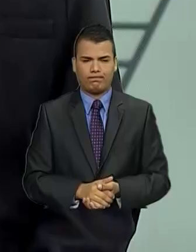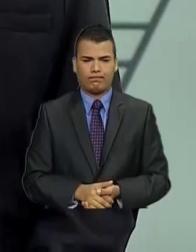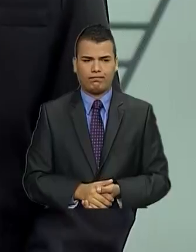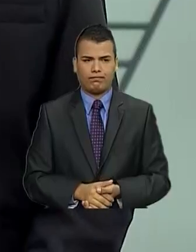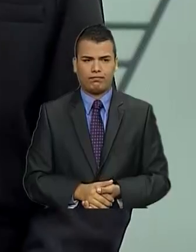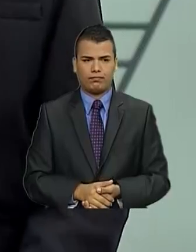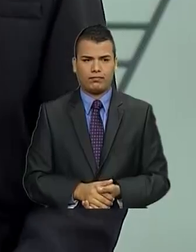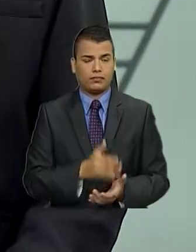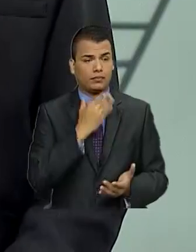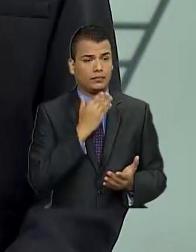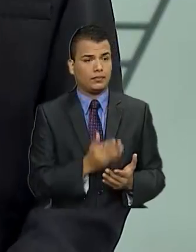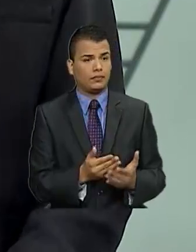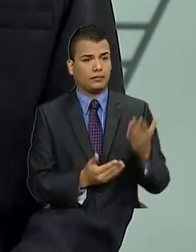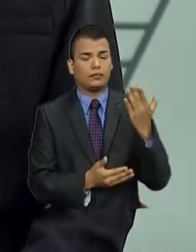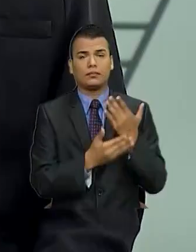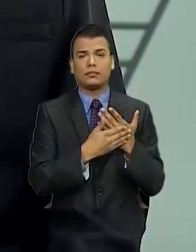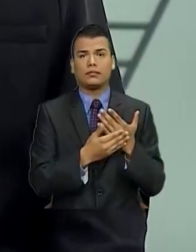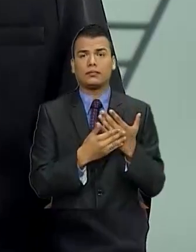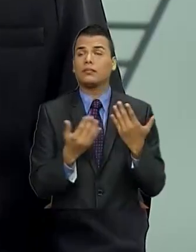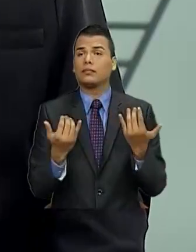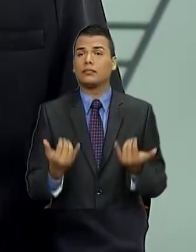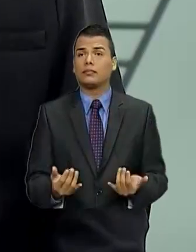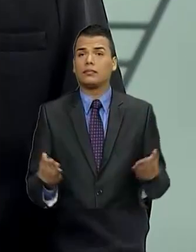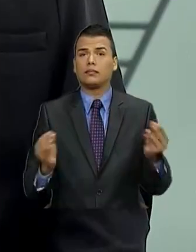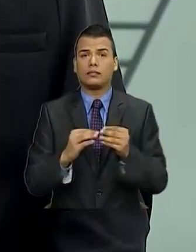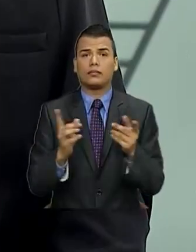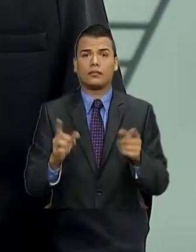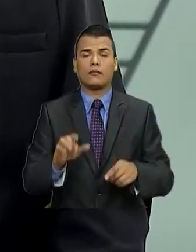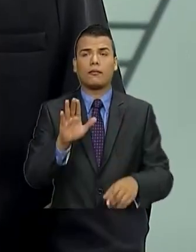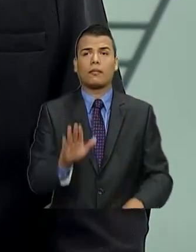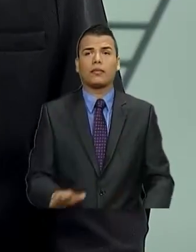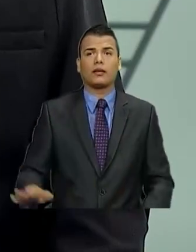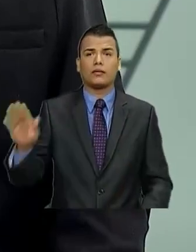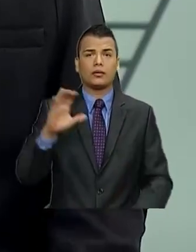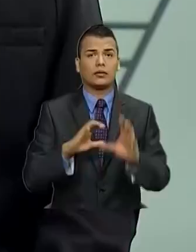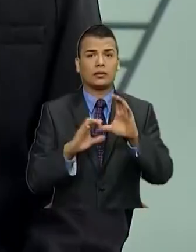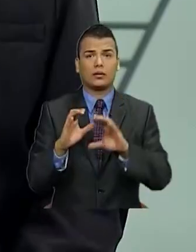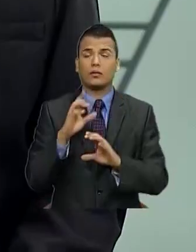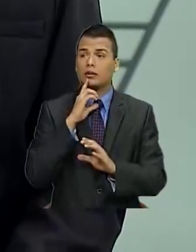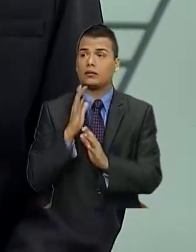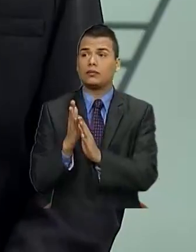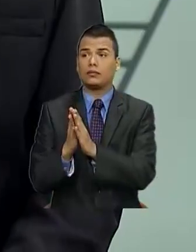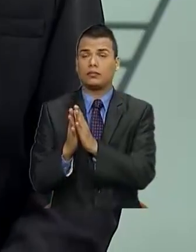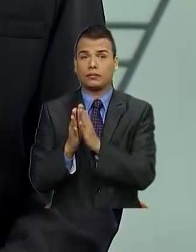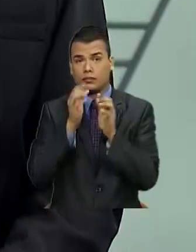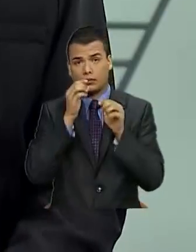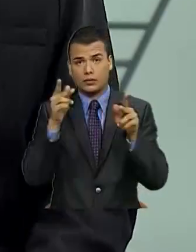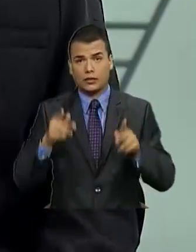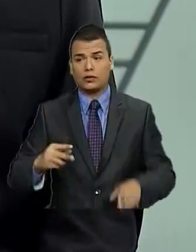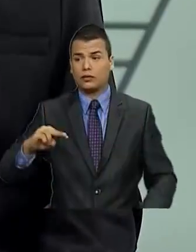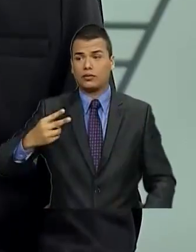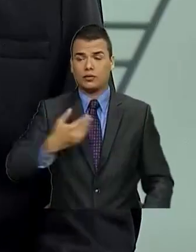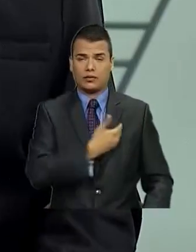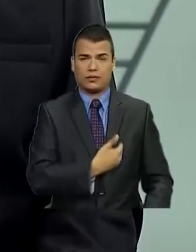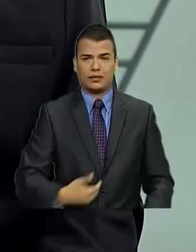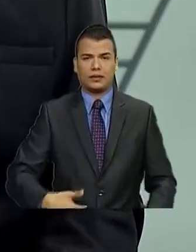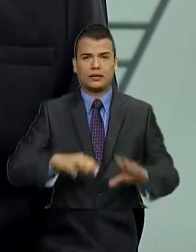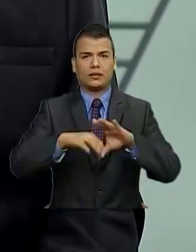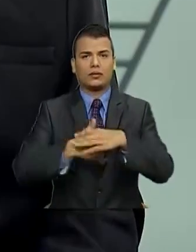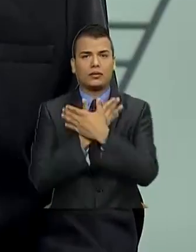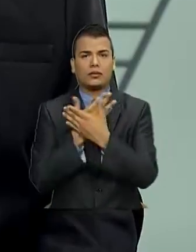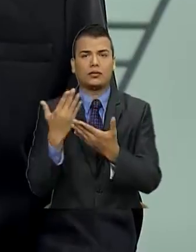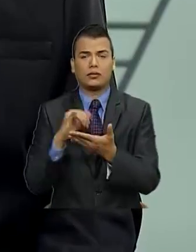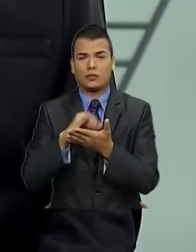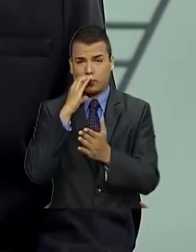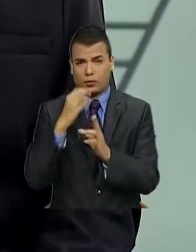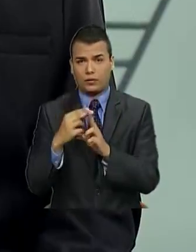Noticias. Gracias, Winston. Y justamente en el departamento del Cauca se pronunció el vicepresidente de la República, Óscar